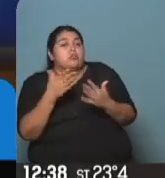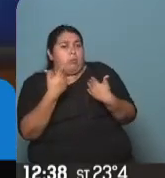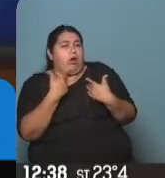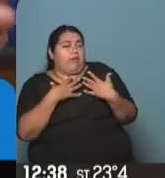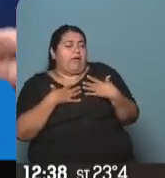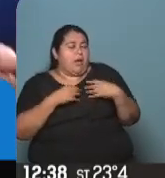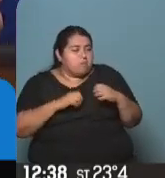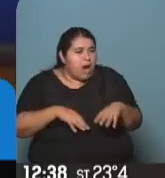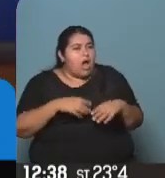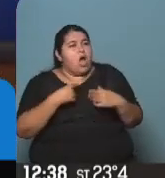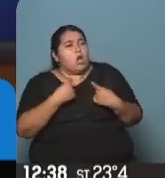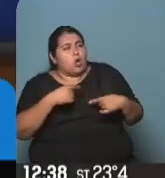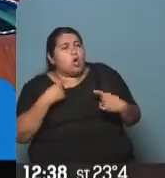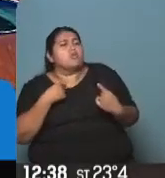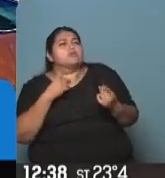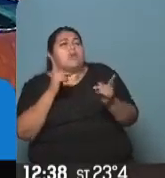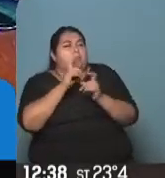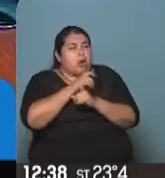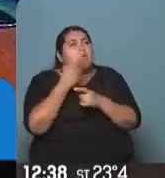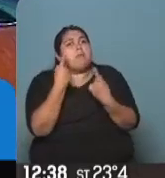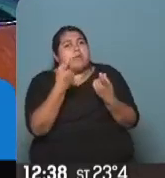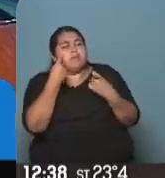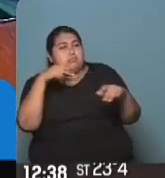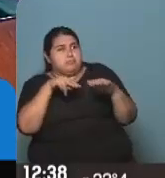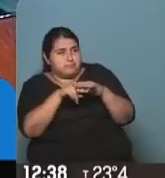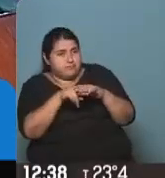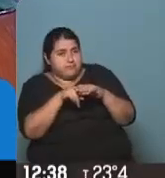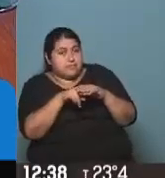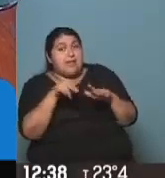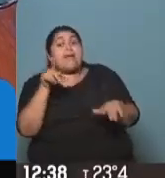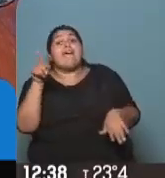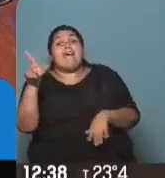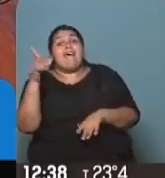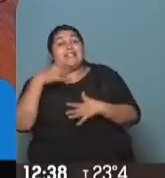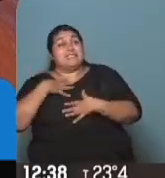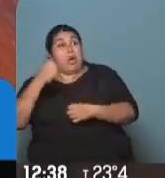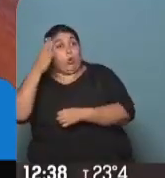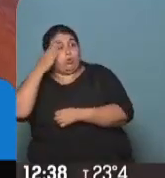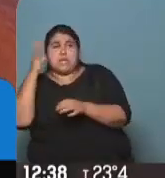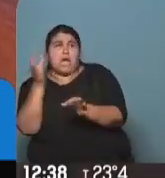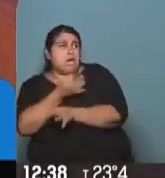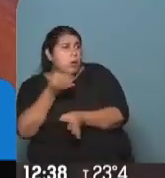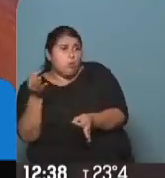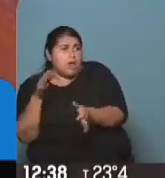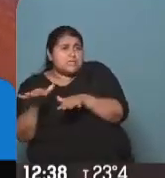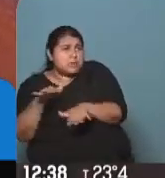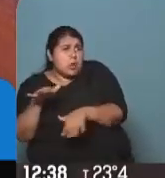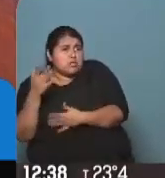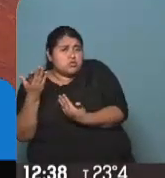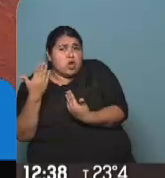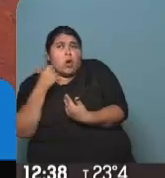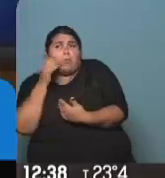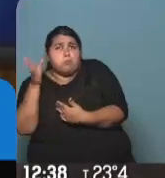una situación de crisis que amerite incluso una internación. En salud mental debería pasar lo mismo, y esa internación debe ser en un